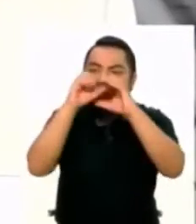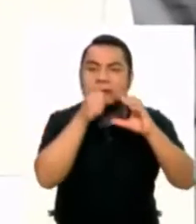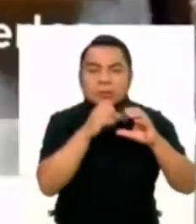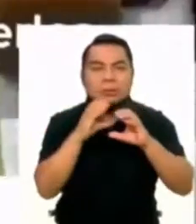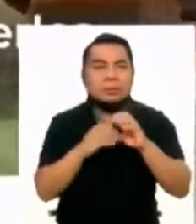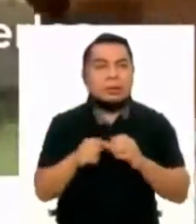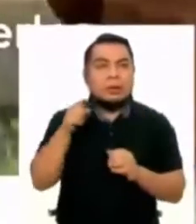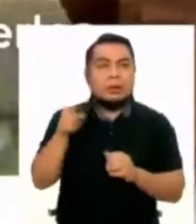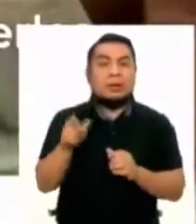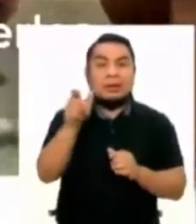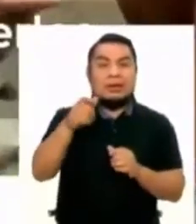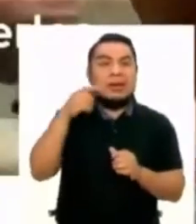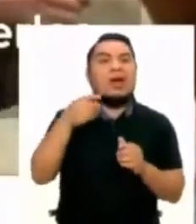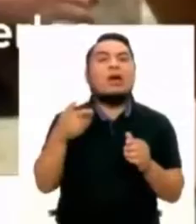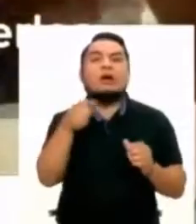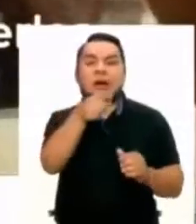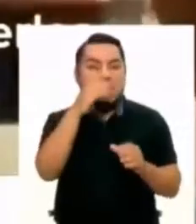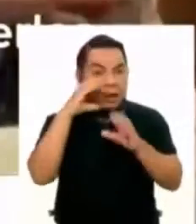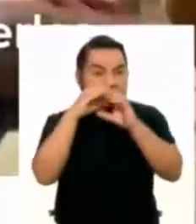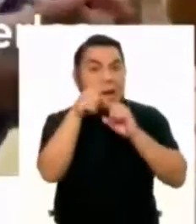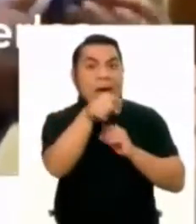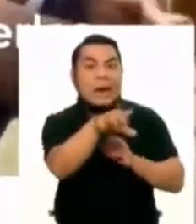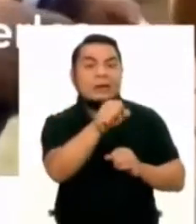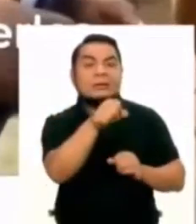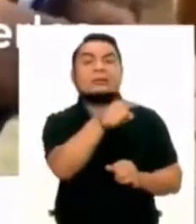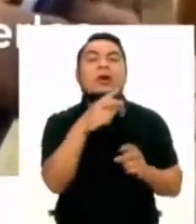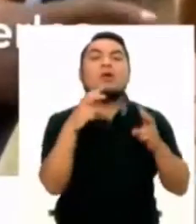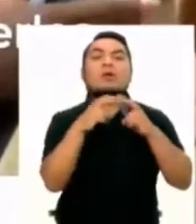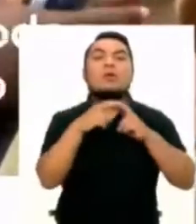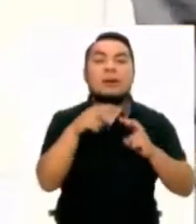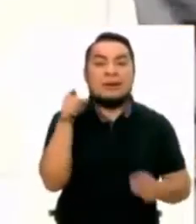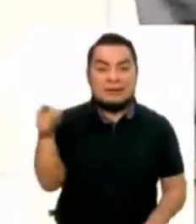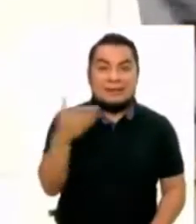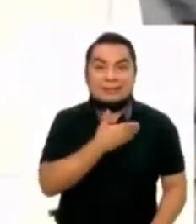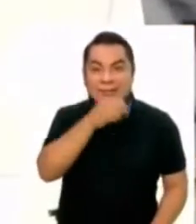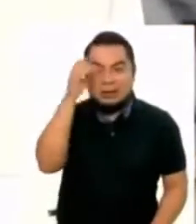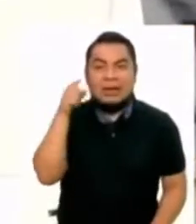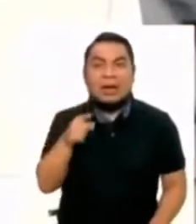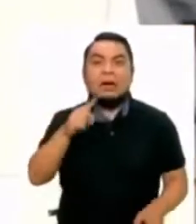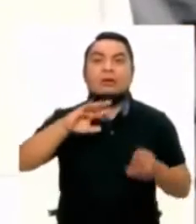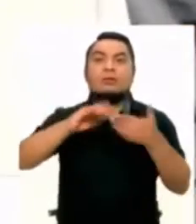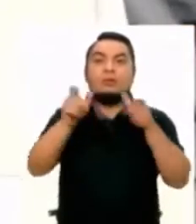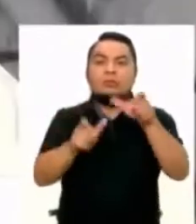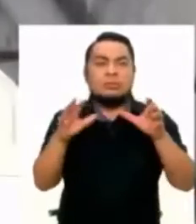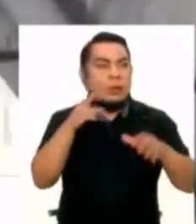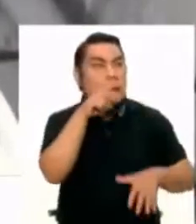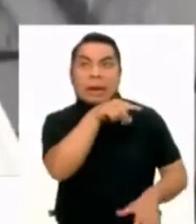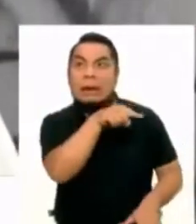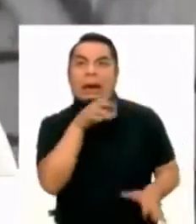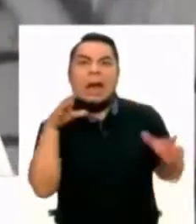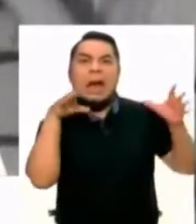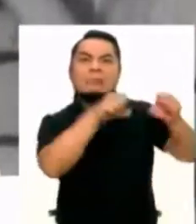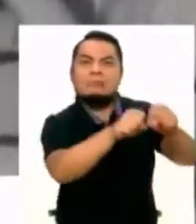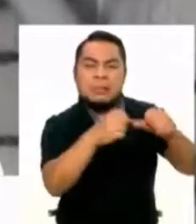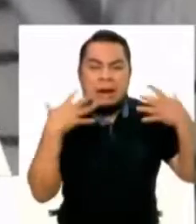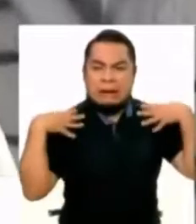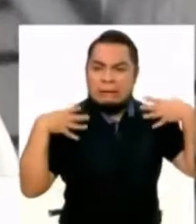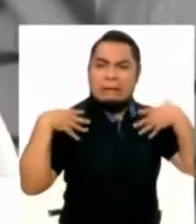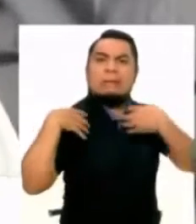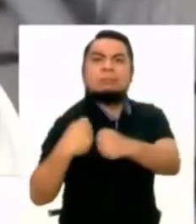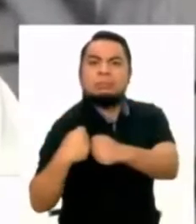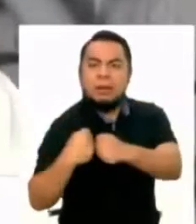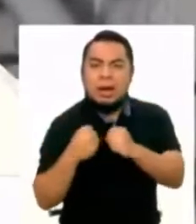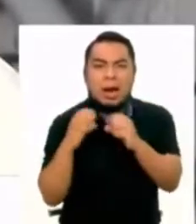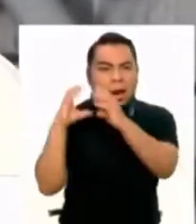autor del reportaje en contra de la cuñada del jefe de Estado, Jennifer Paredes, lo obligaron a leer un comunicado que él mismo tuvo que escribir bajo